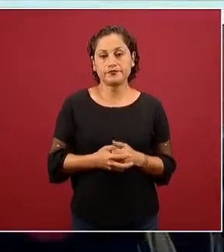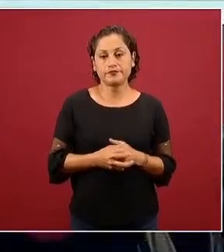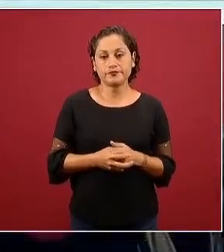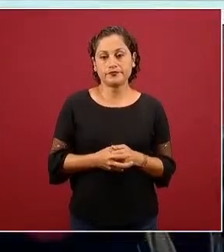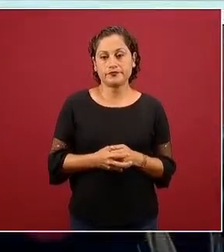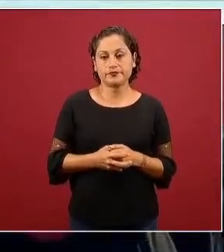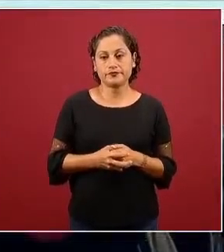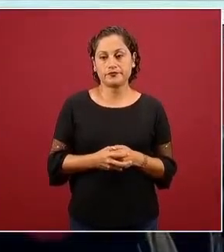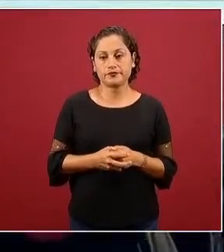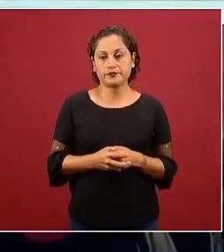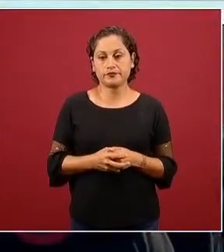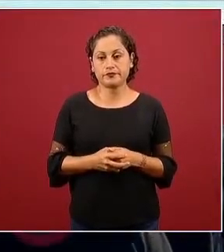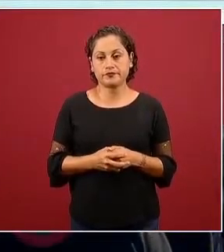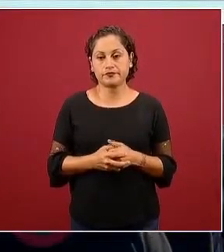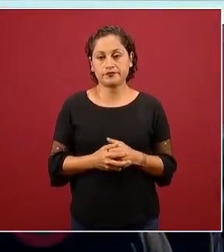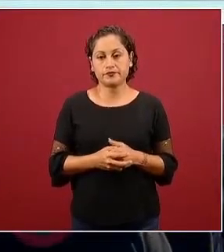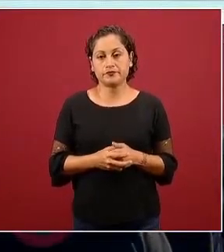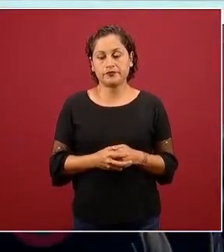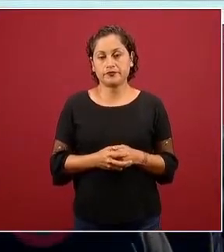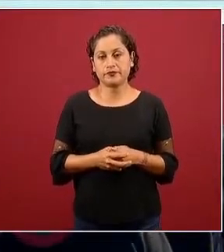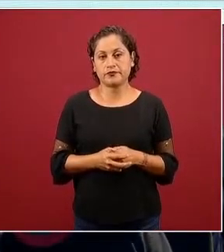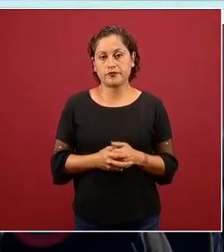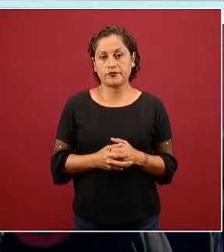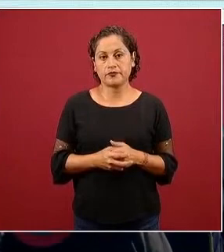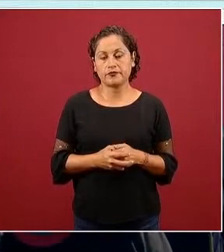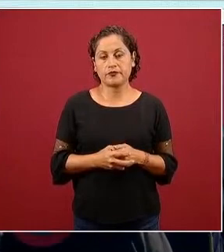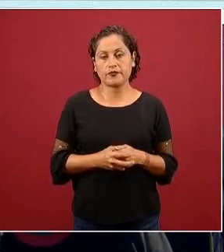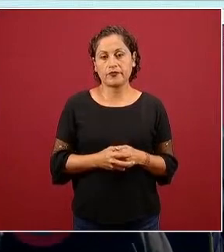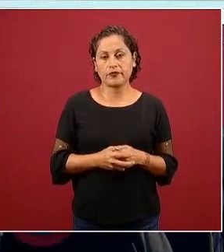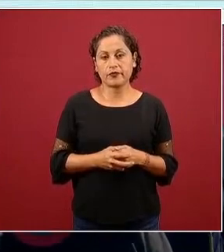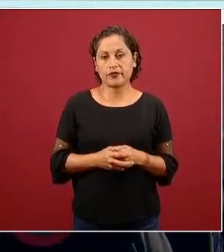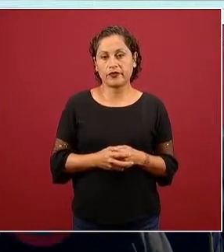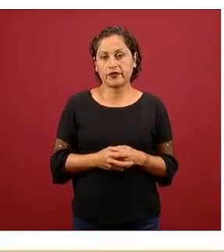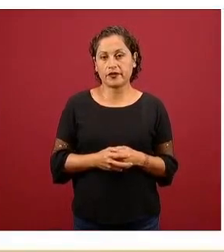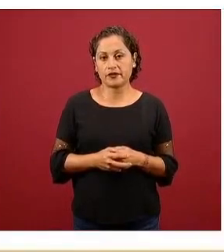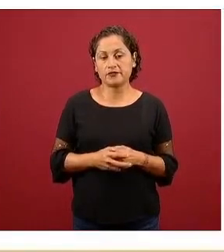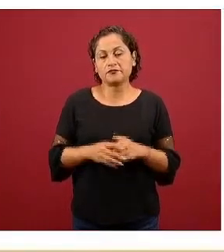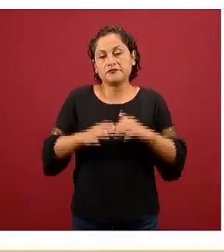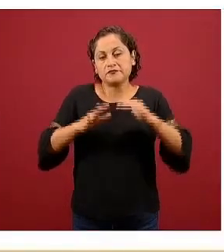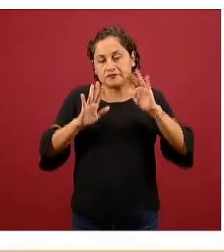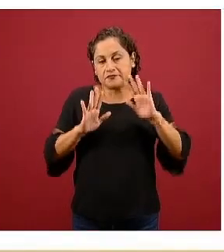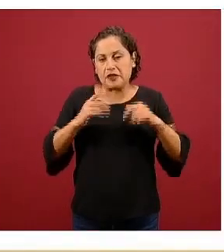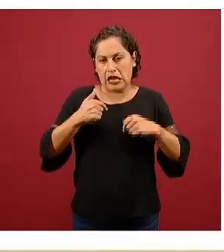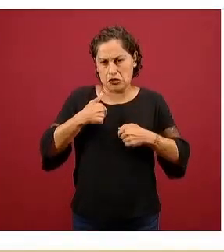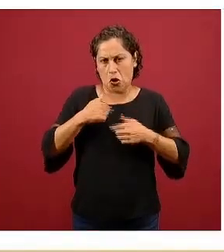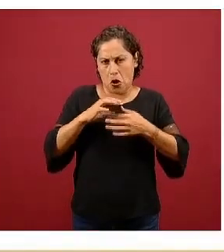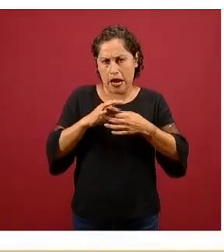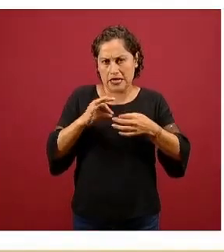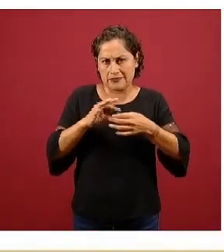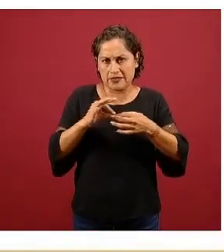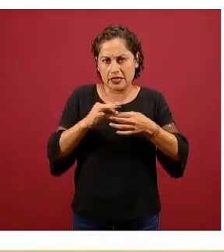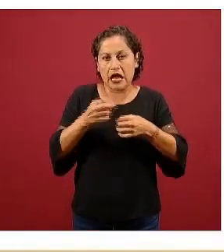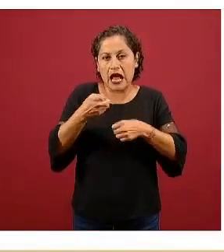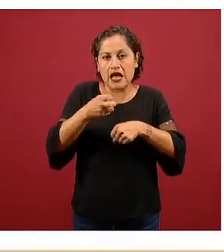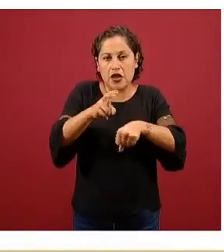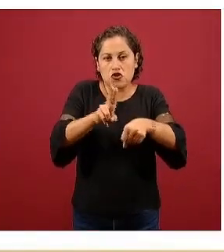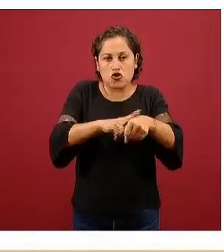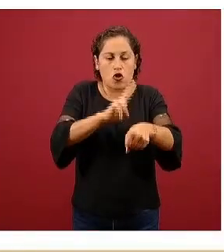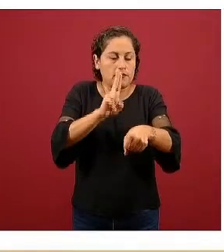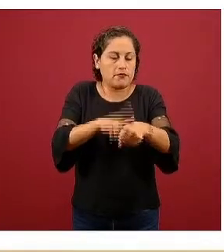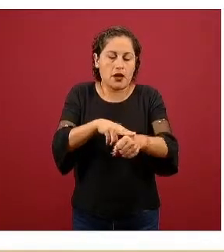Ahora, digamos que esta es la parte normal, lo que podríamos esperar en la